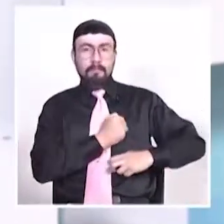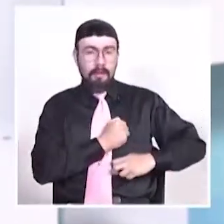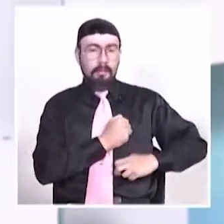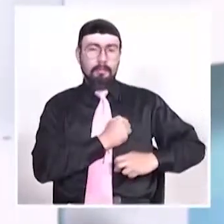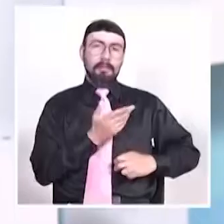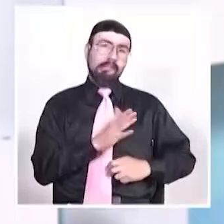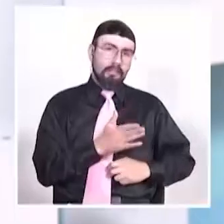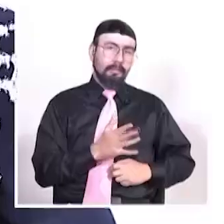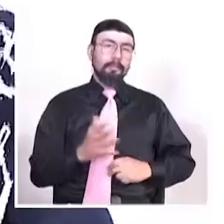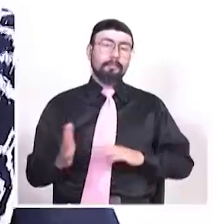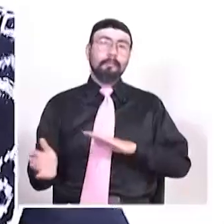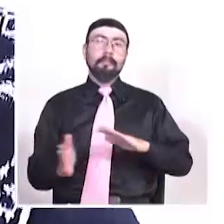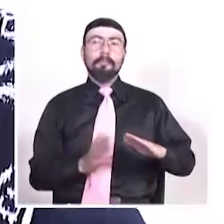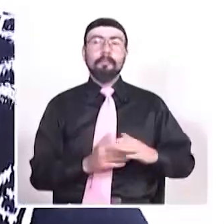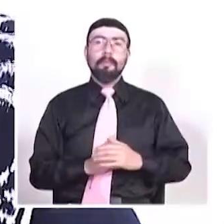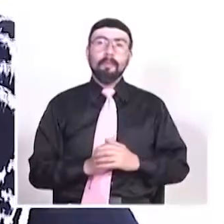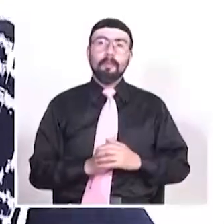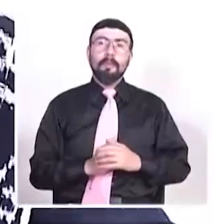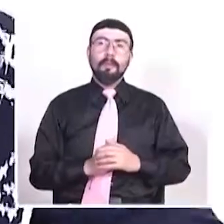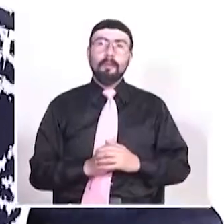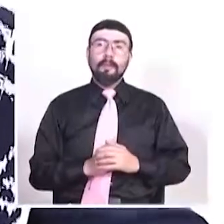eléctrica. Qué bien.